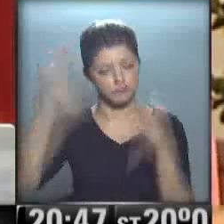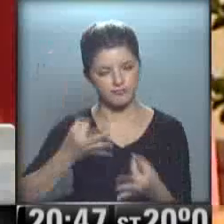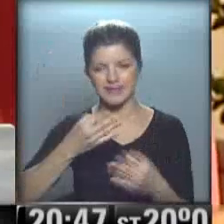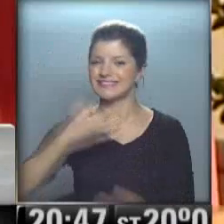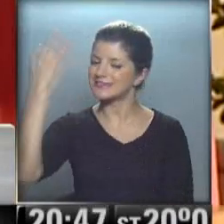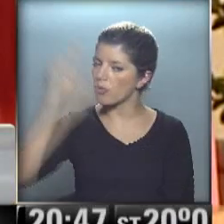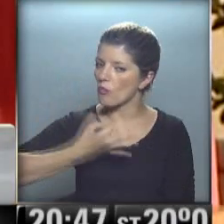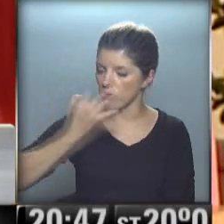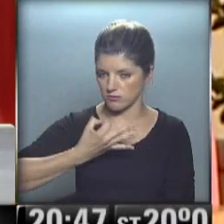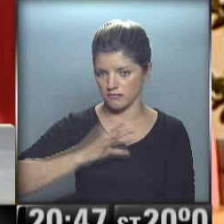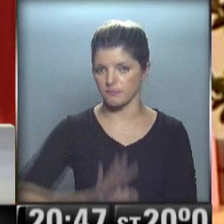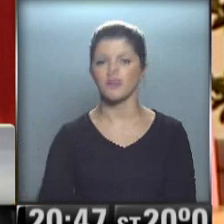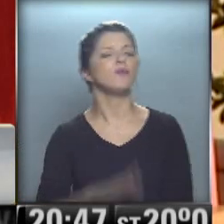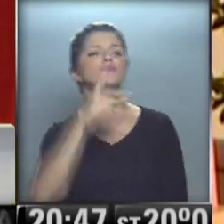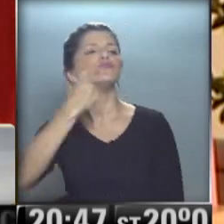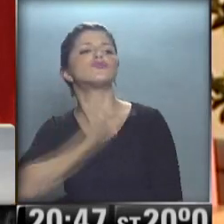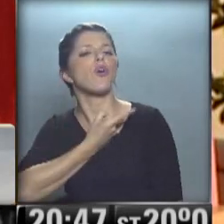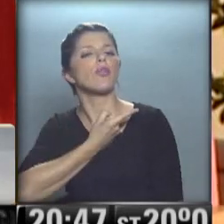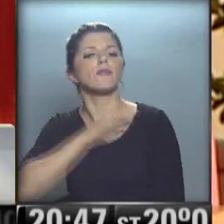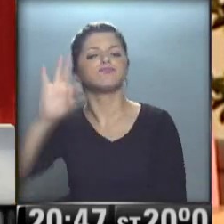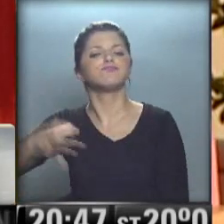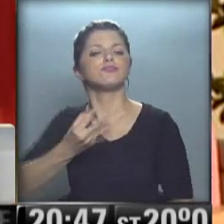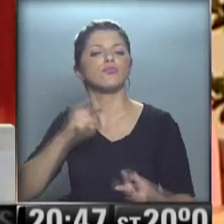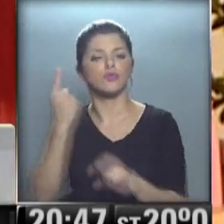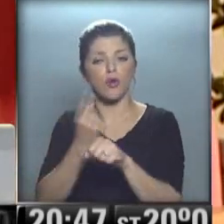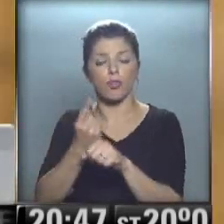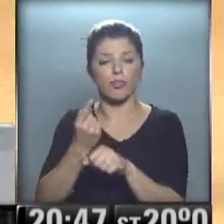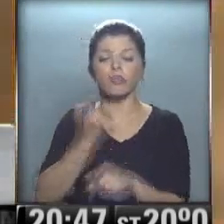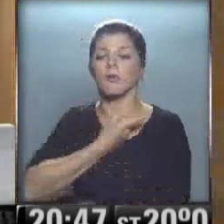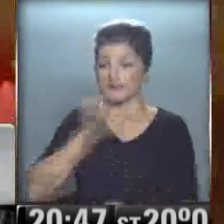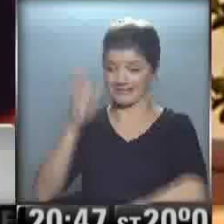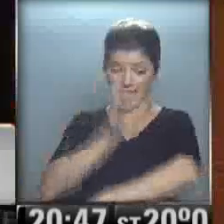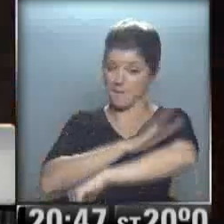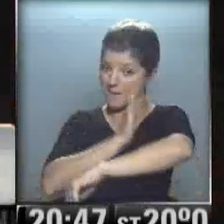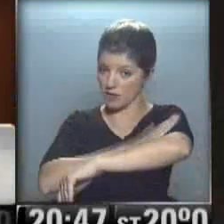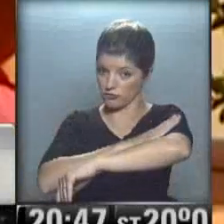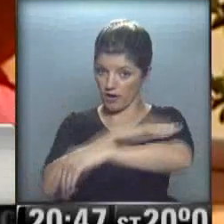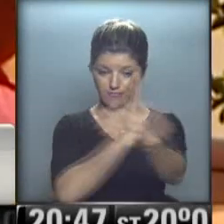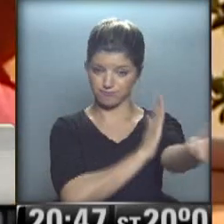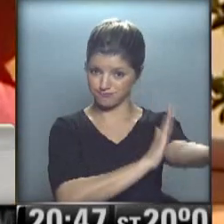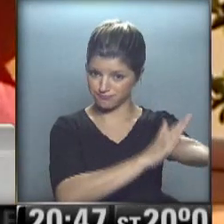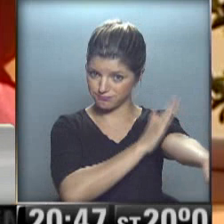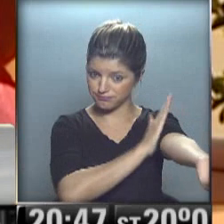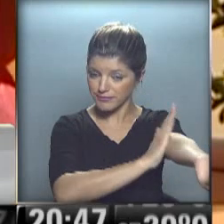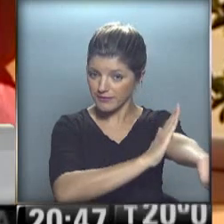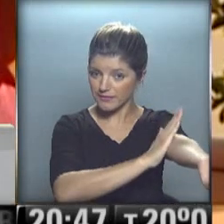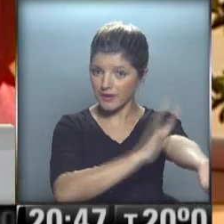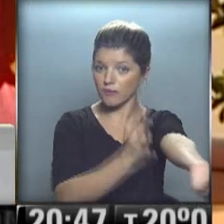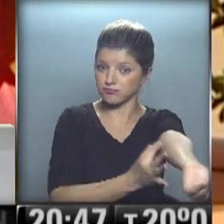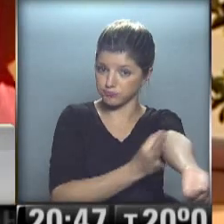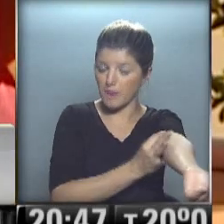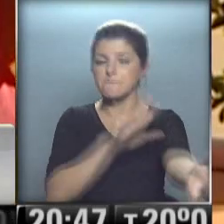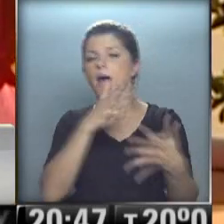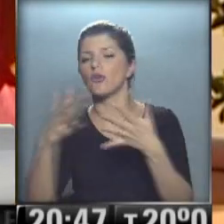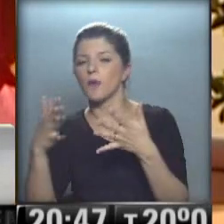seguro. Es, ¿se coloca? Se coloca en el brazo, en la cara interna del brazo, a más